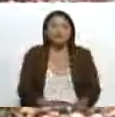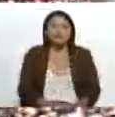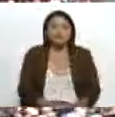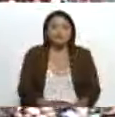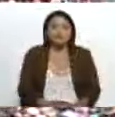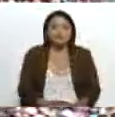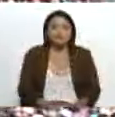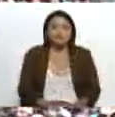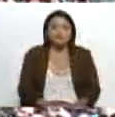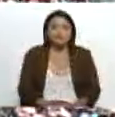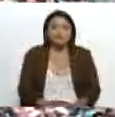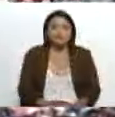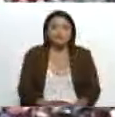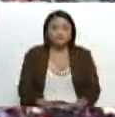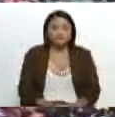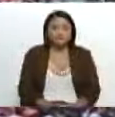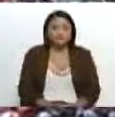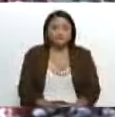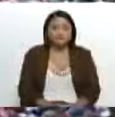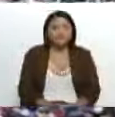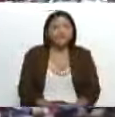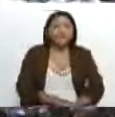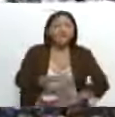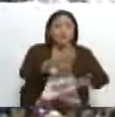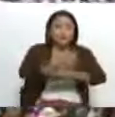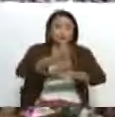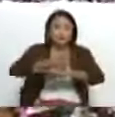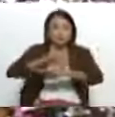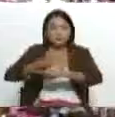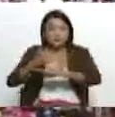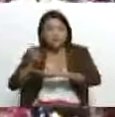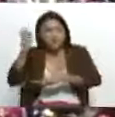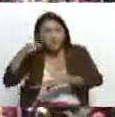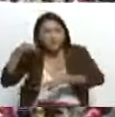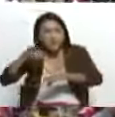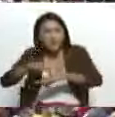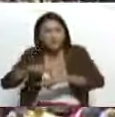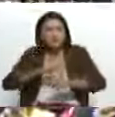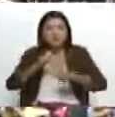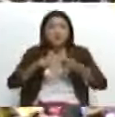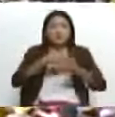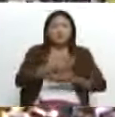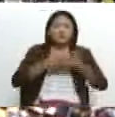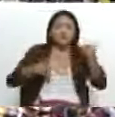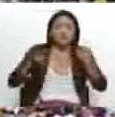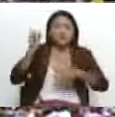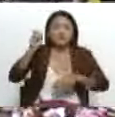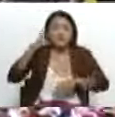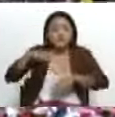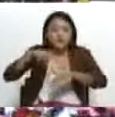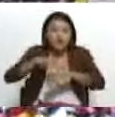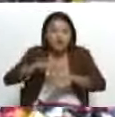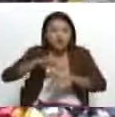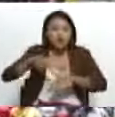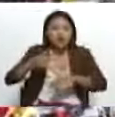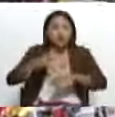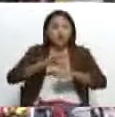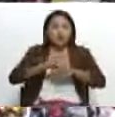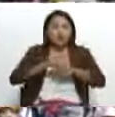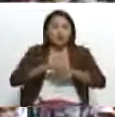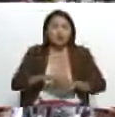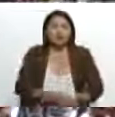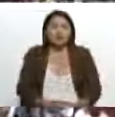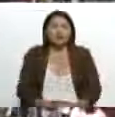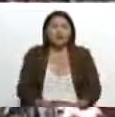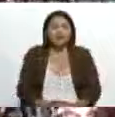en nombre de nuestra Junta Directiva, de su presidente, el doctor Jorge Rodríguez Gómez, cuenten